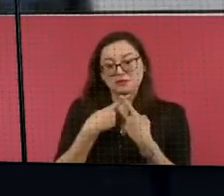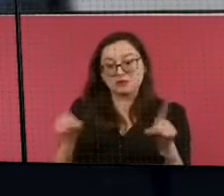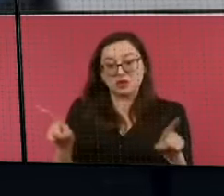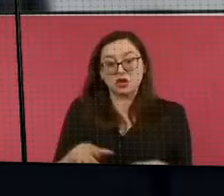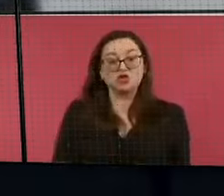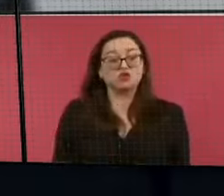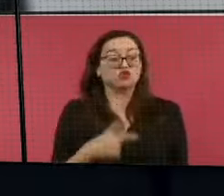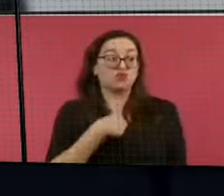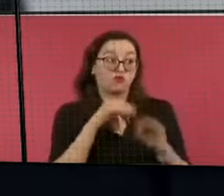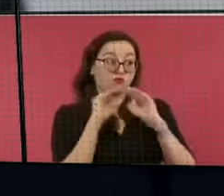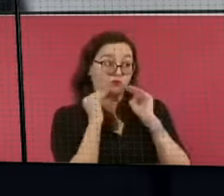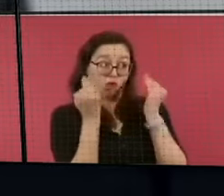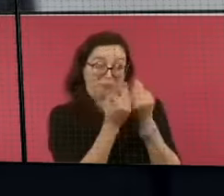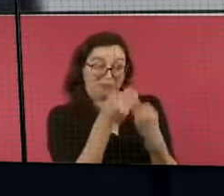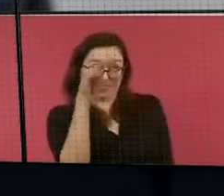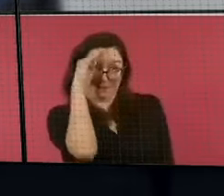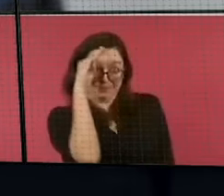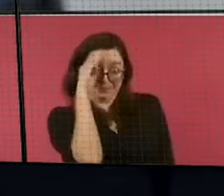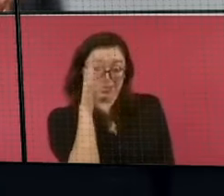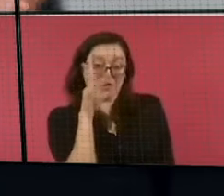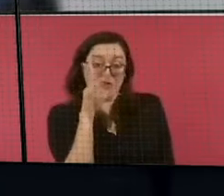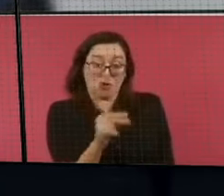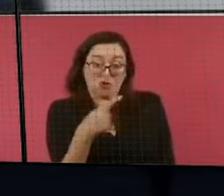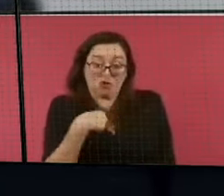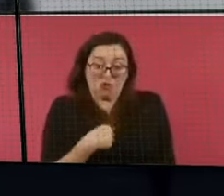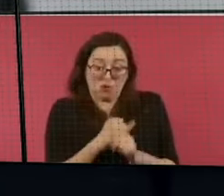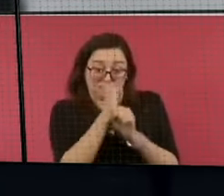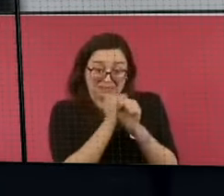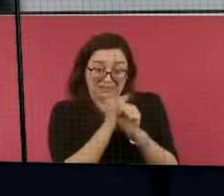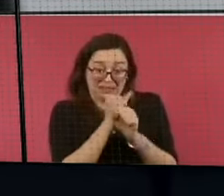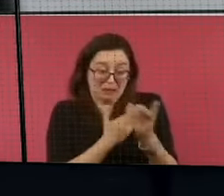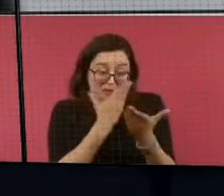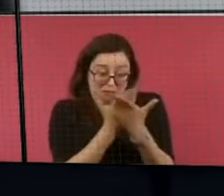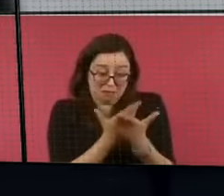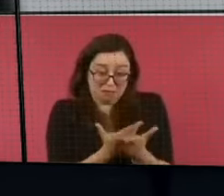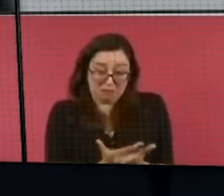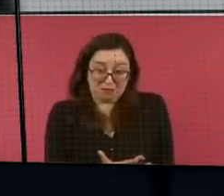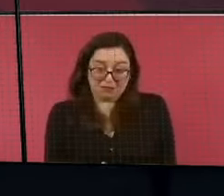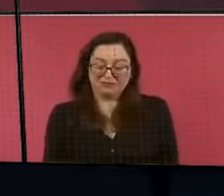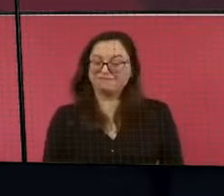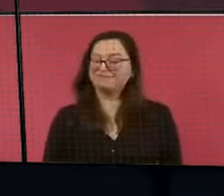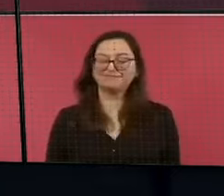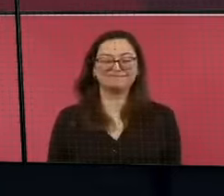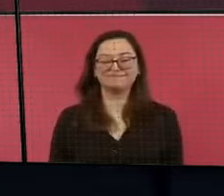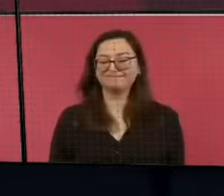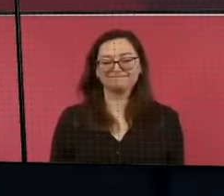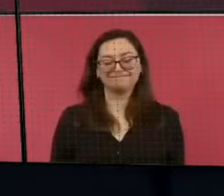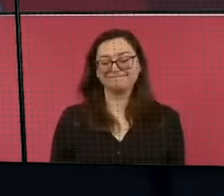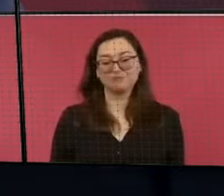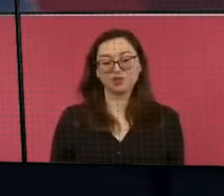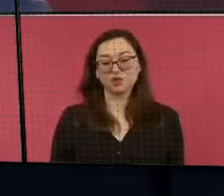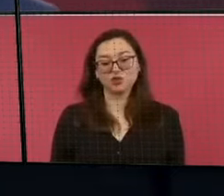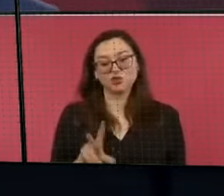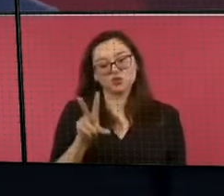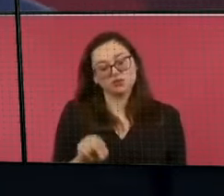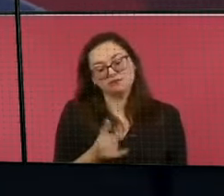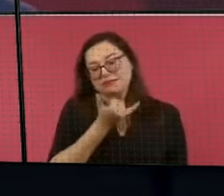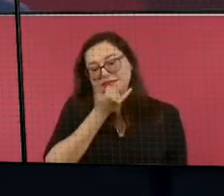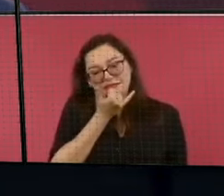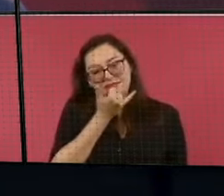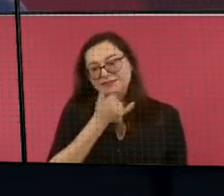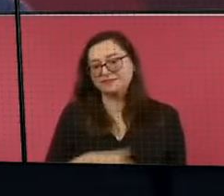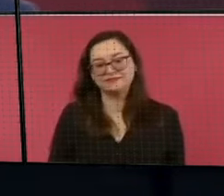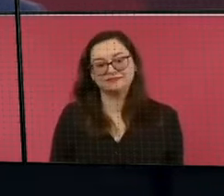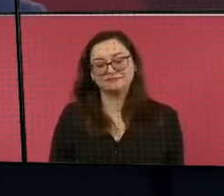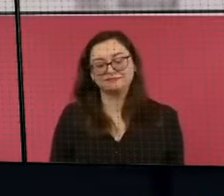de estoy hablando de los datos que recabamos aquí con sus expertos tambén ustedes este los medios de información